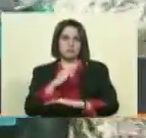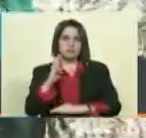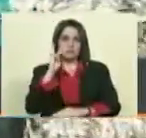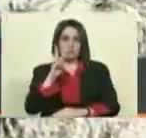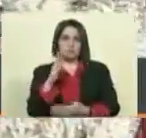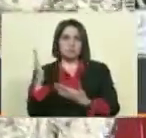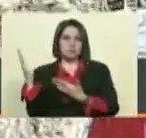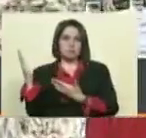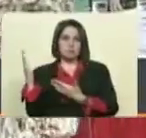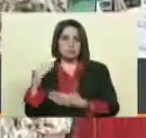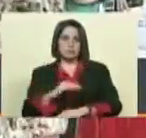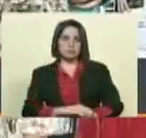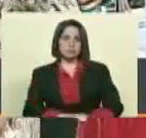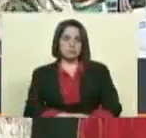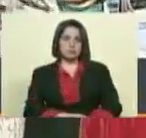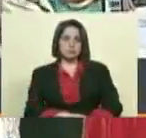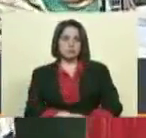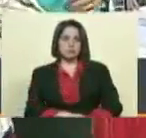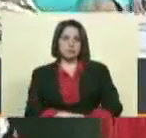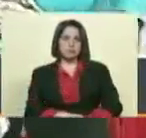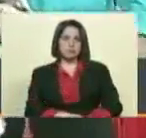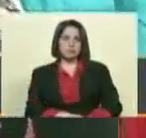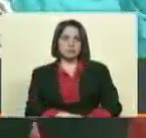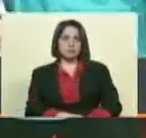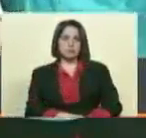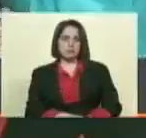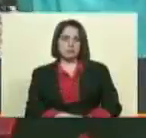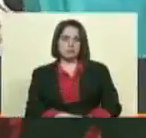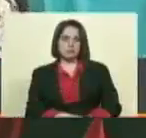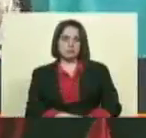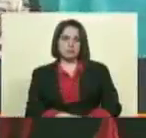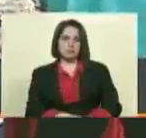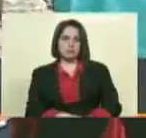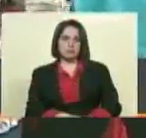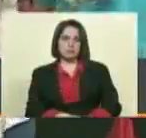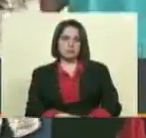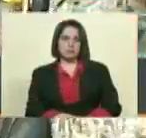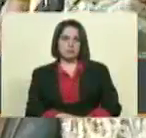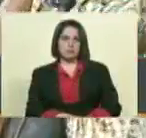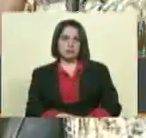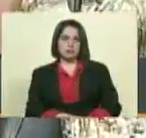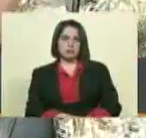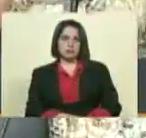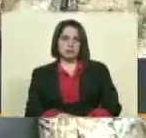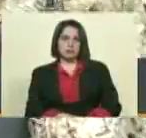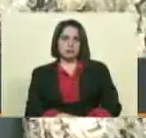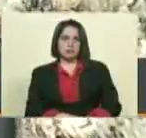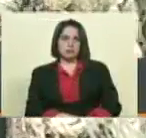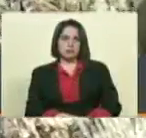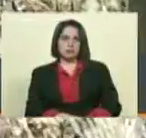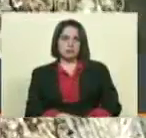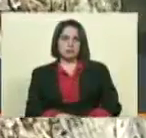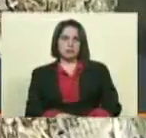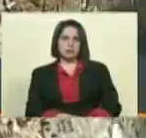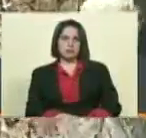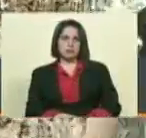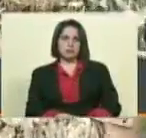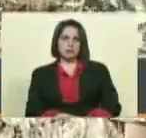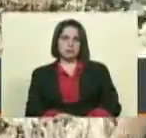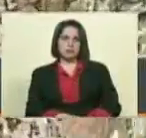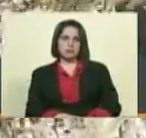No. No, no vas a rezar. Hacen falta muchas cosas